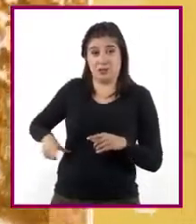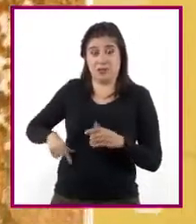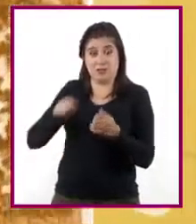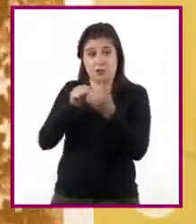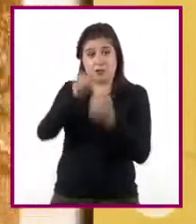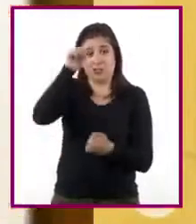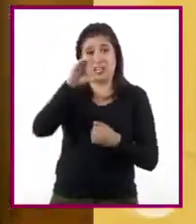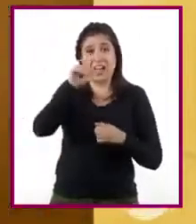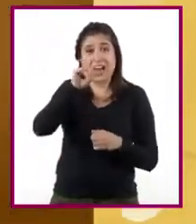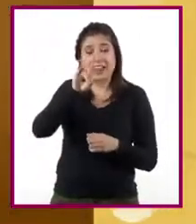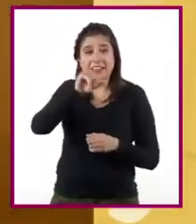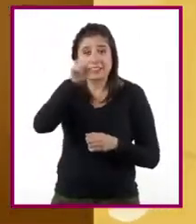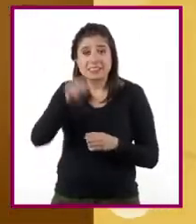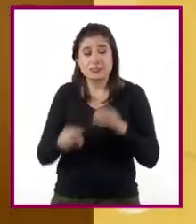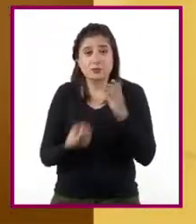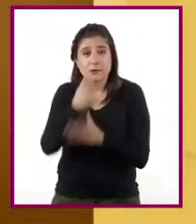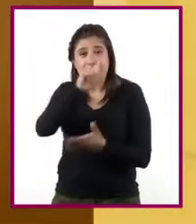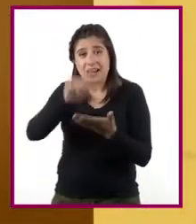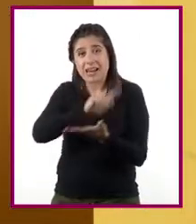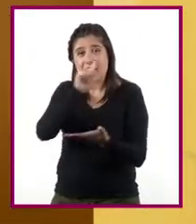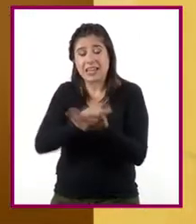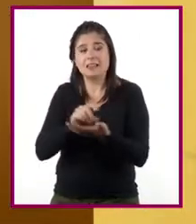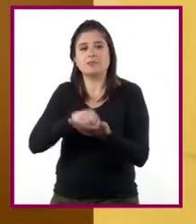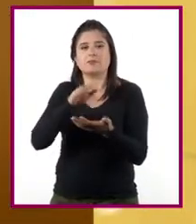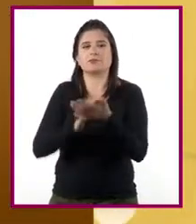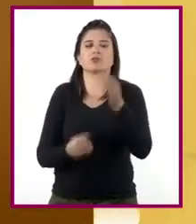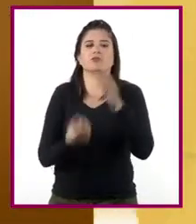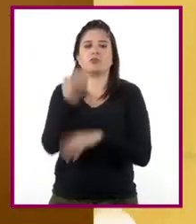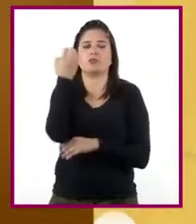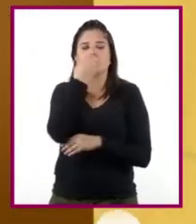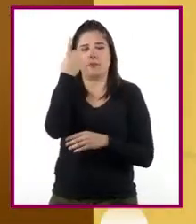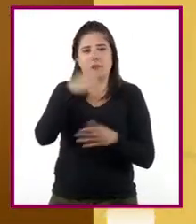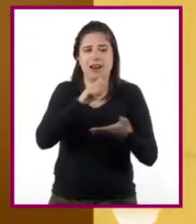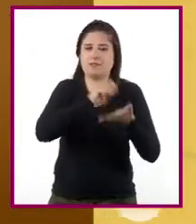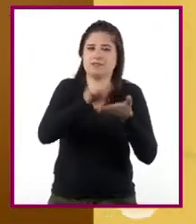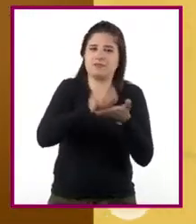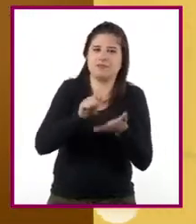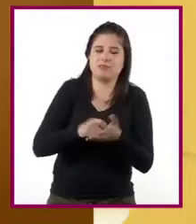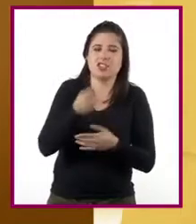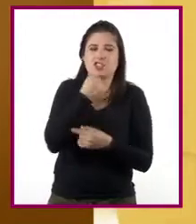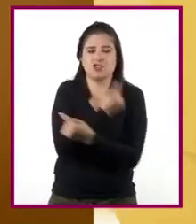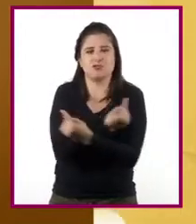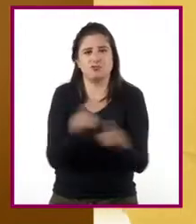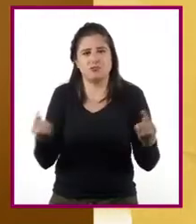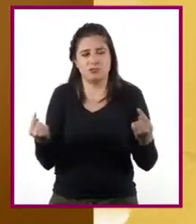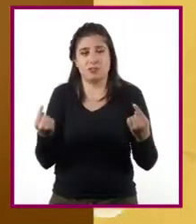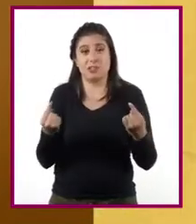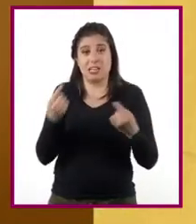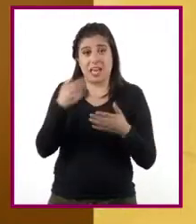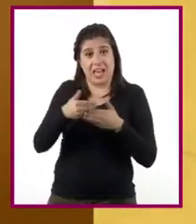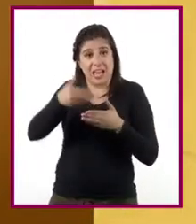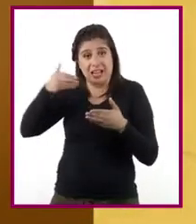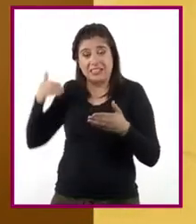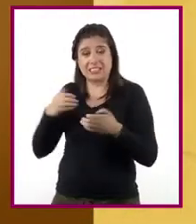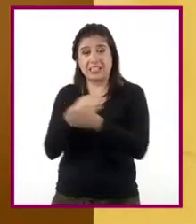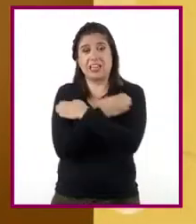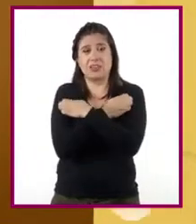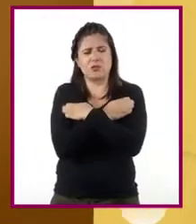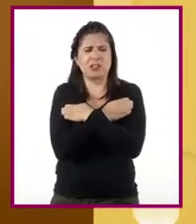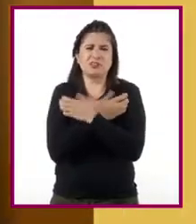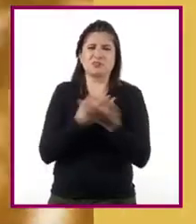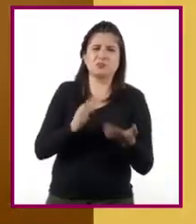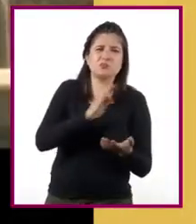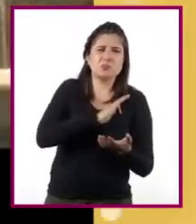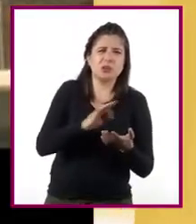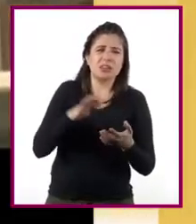de Cádiz, van a tener la obligación de establecer una escuela de primeras letras para niños y para niñas. Antes de esto, la educación, podríamos